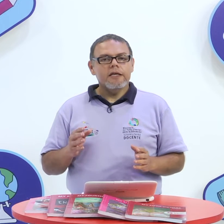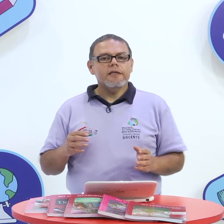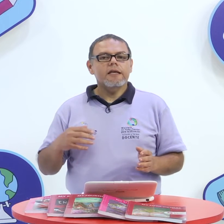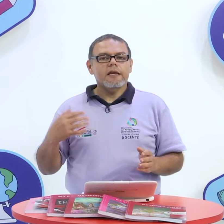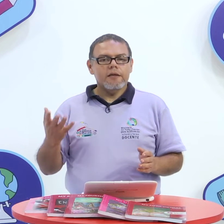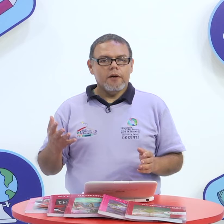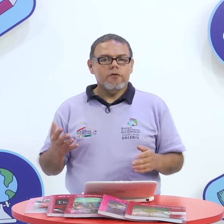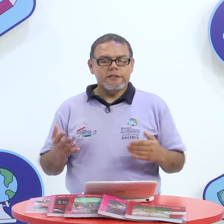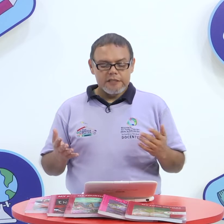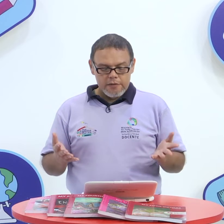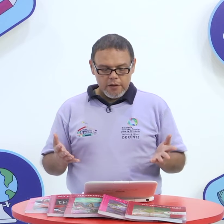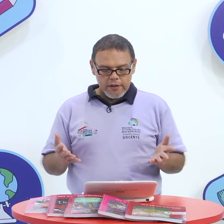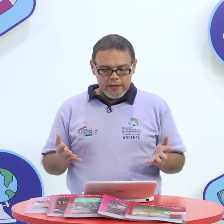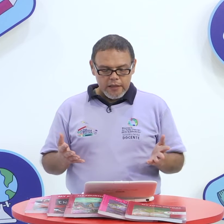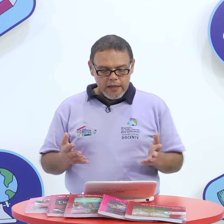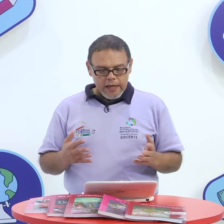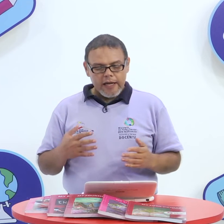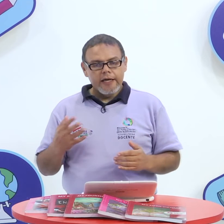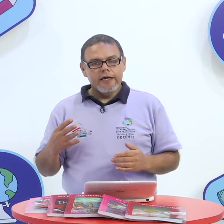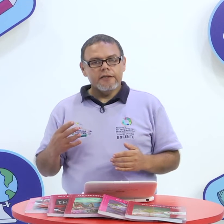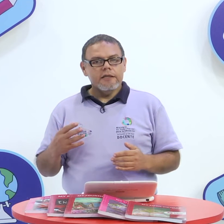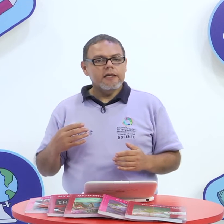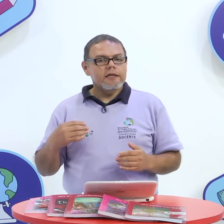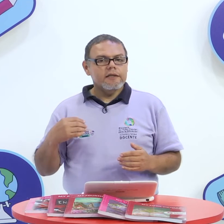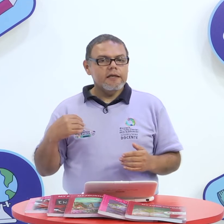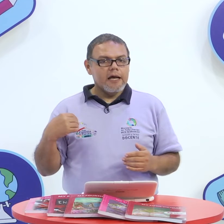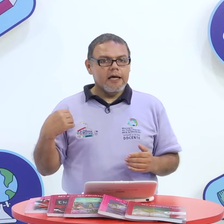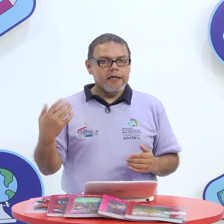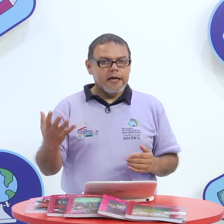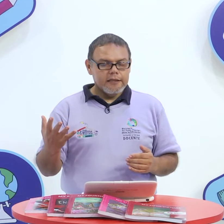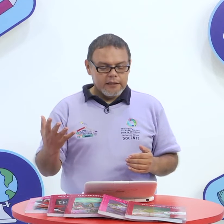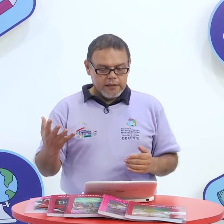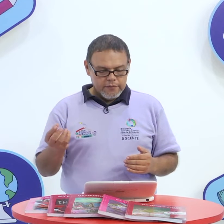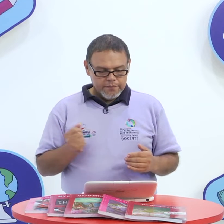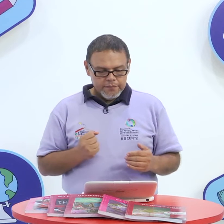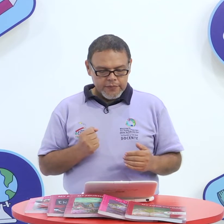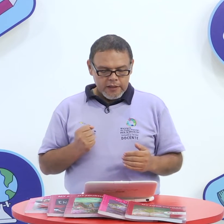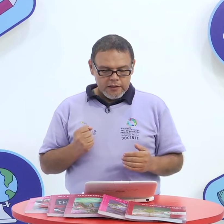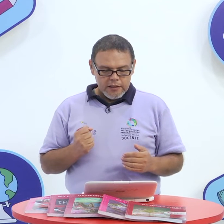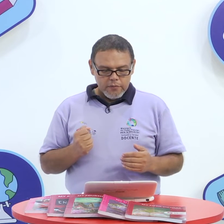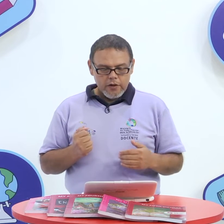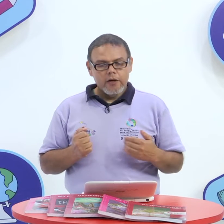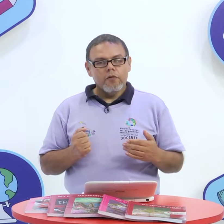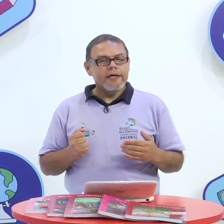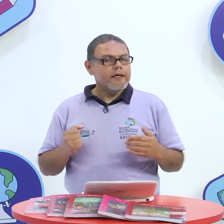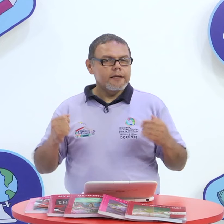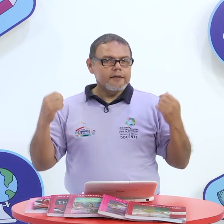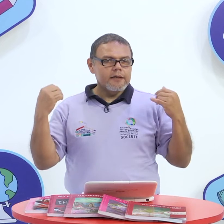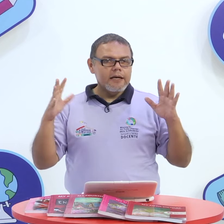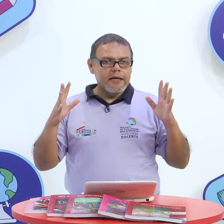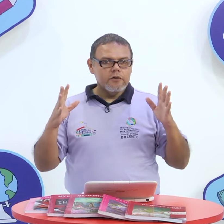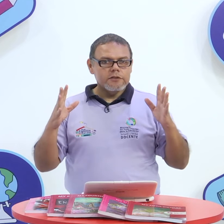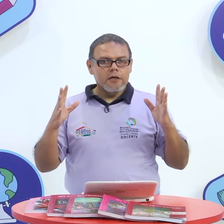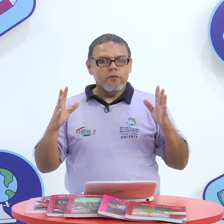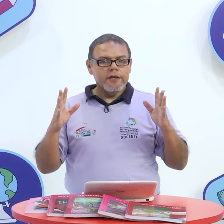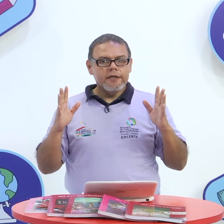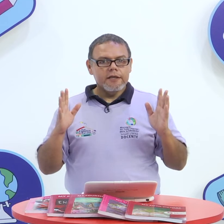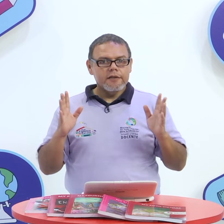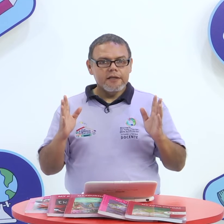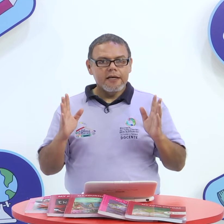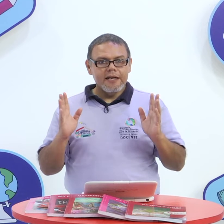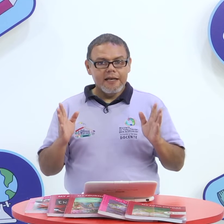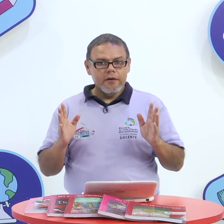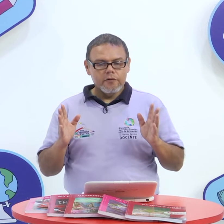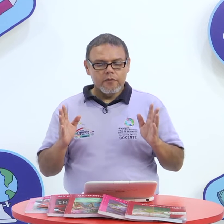Above quiere decir arriba o encima, ¿ok? Ahead quiere decir adelante. Tenemos away, que quiere decir lejos. Away